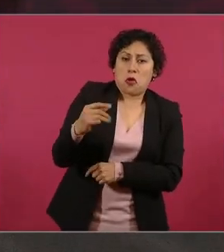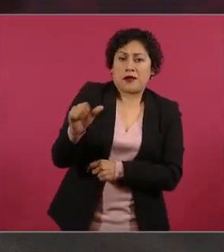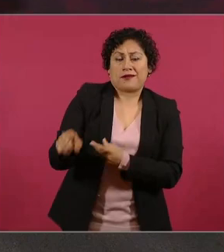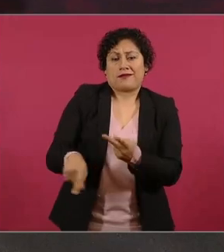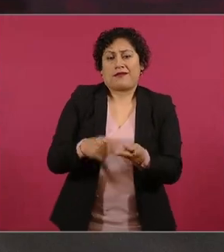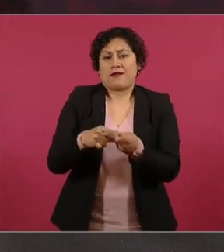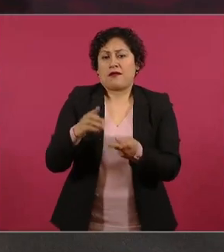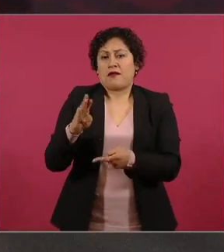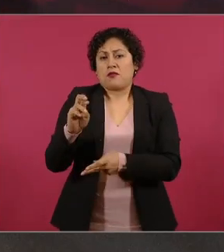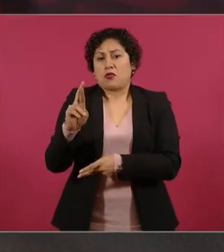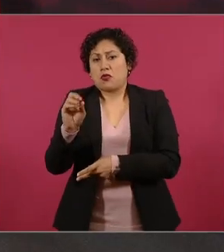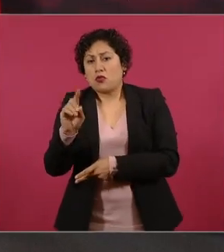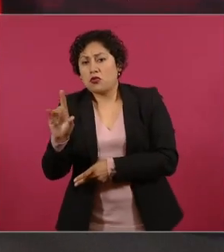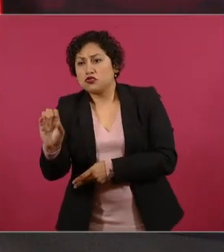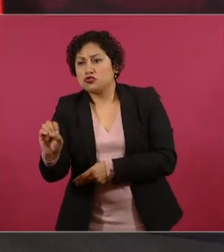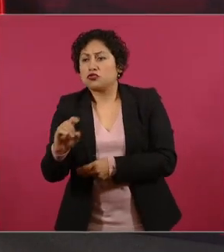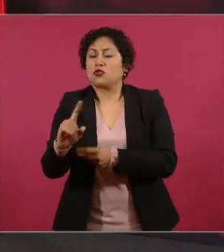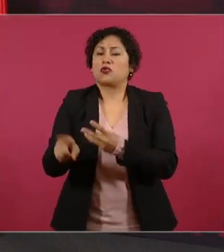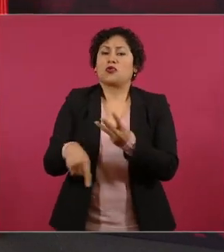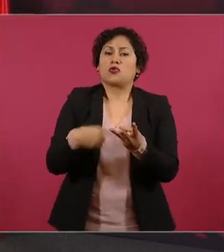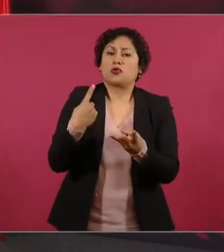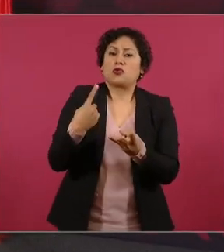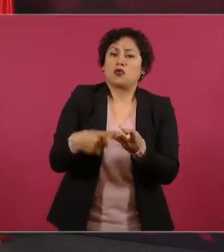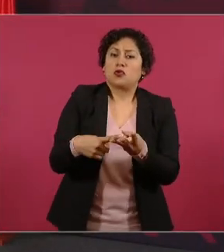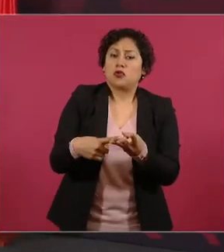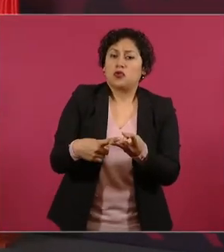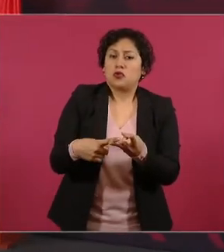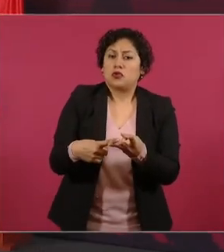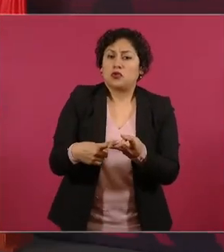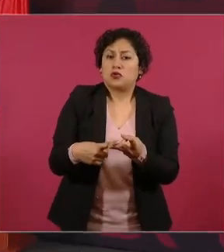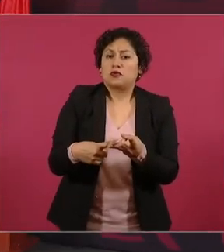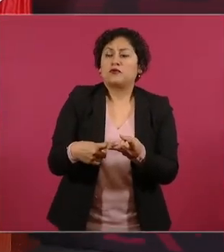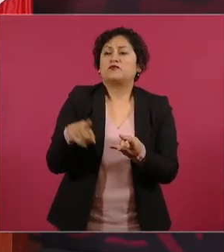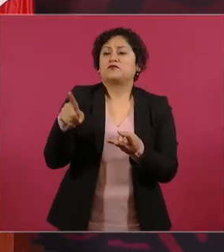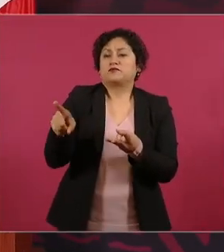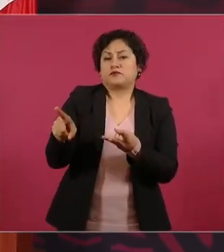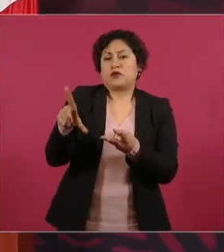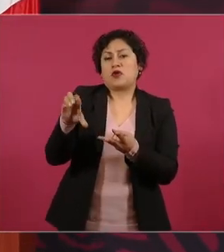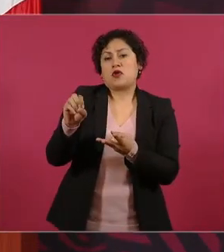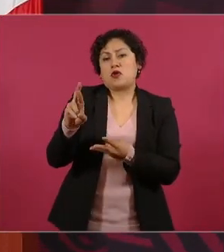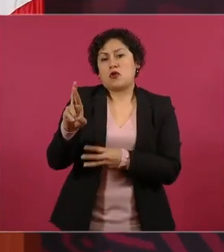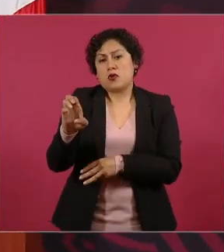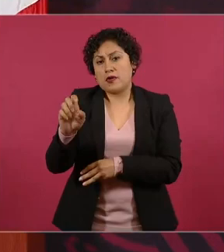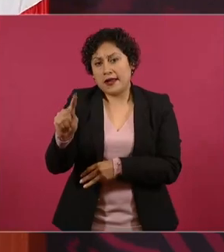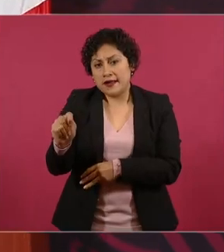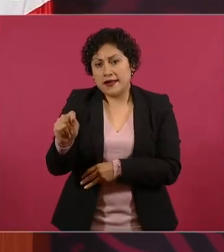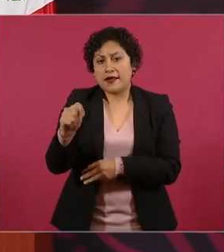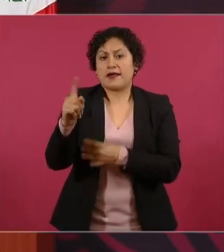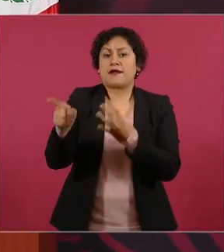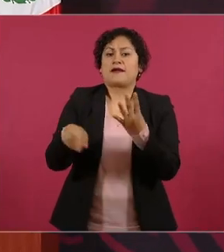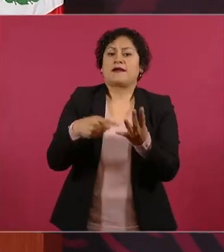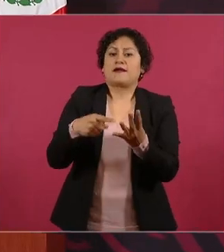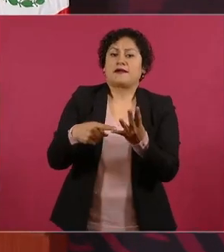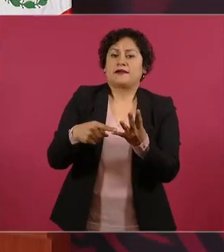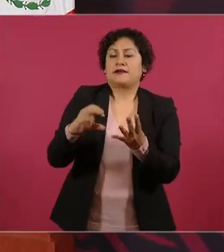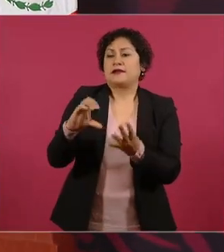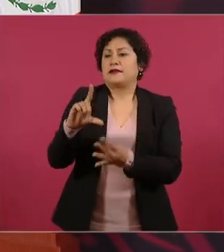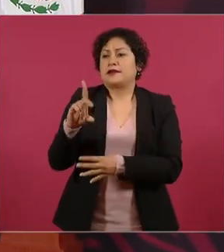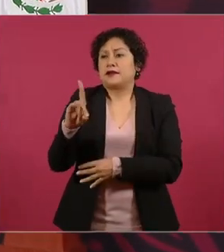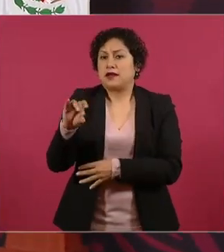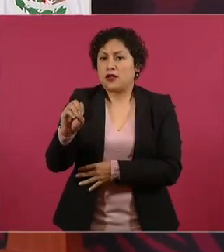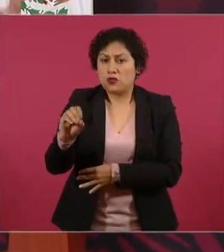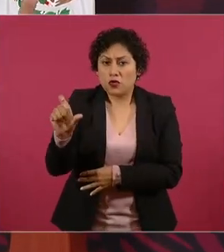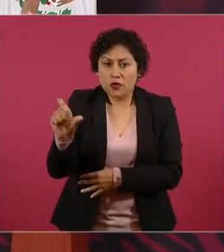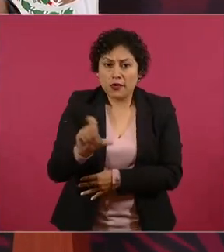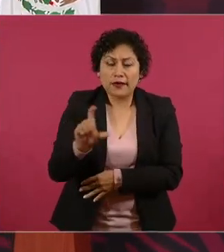Broso y de lo de Mola y de Claudia X